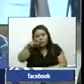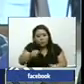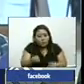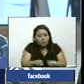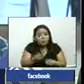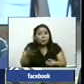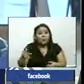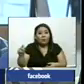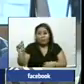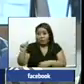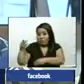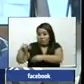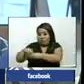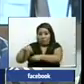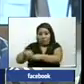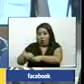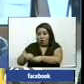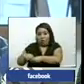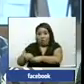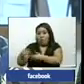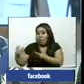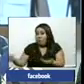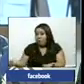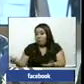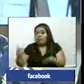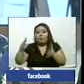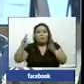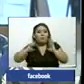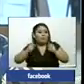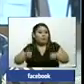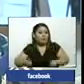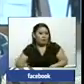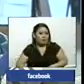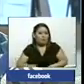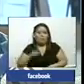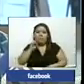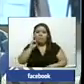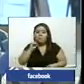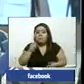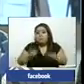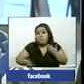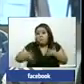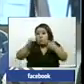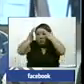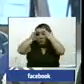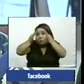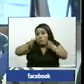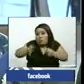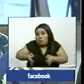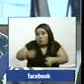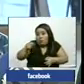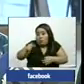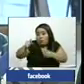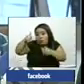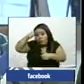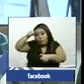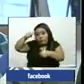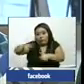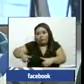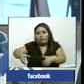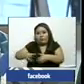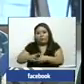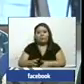con los bancos no hay pérdida, a menos que el gobierno, como dicen, tome una decisión con el sector